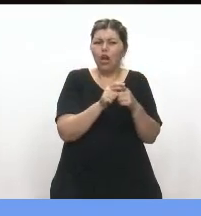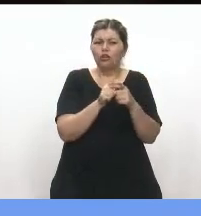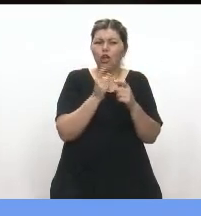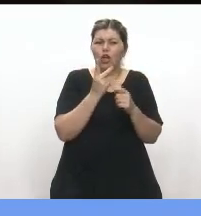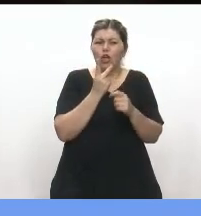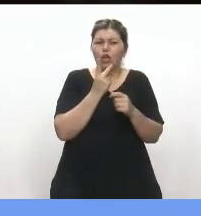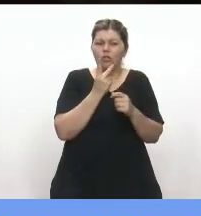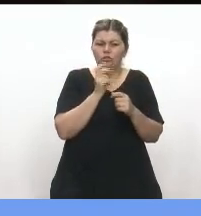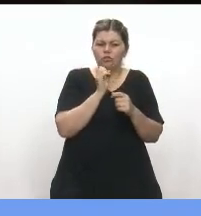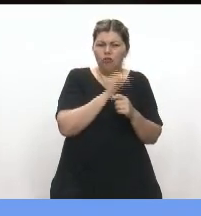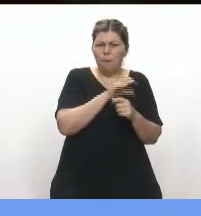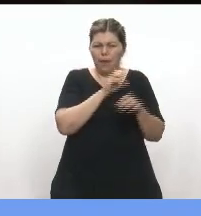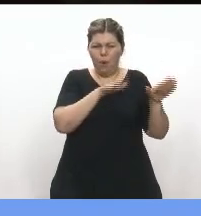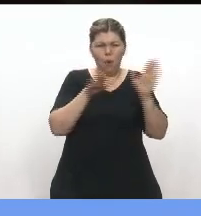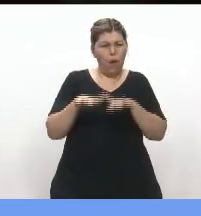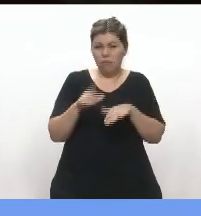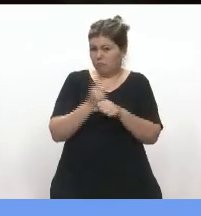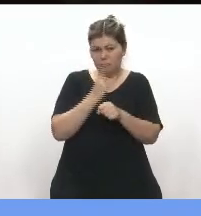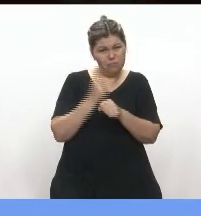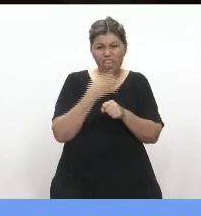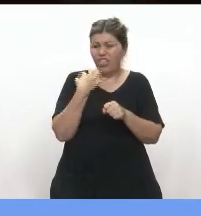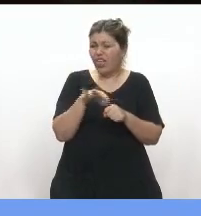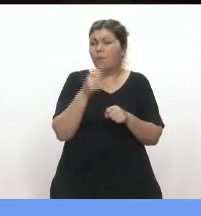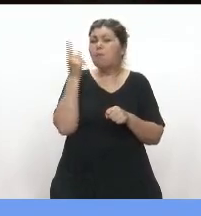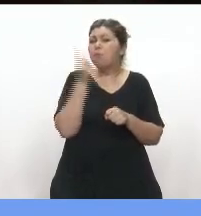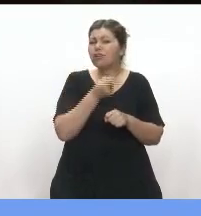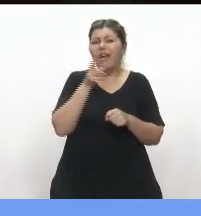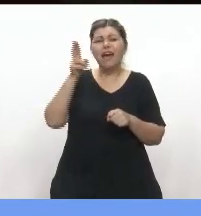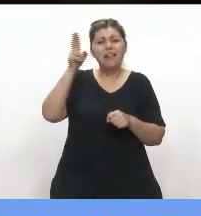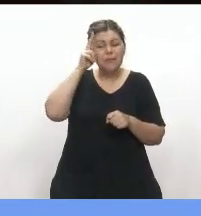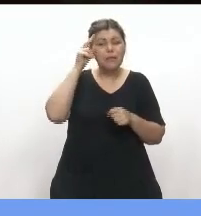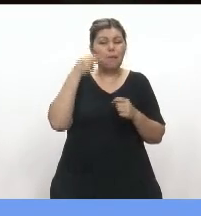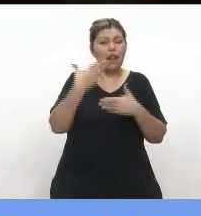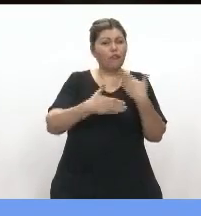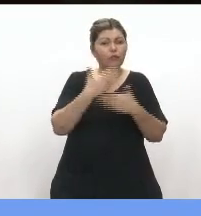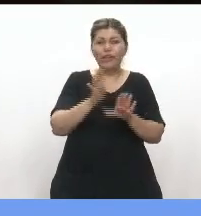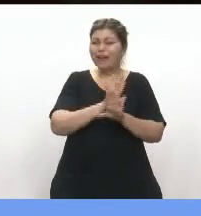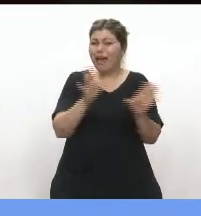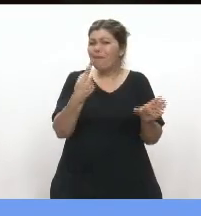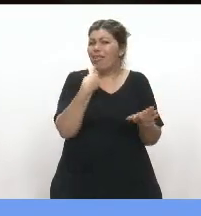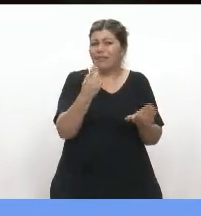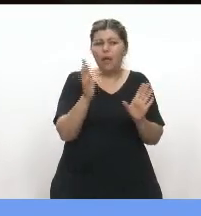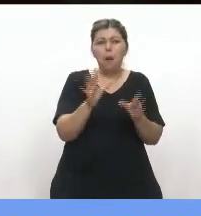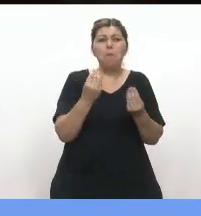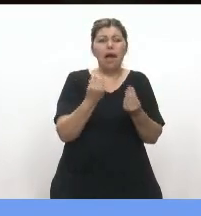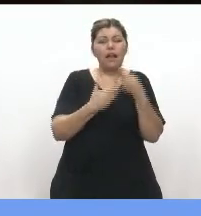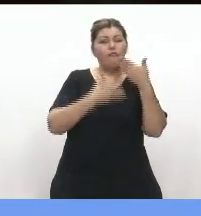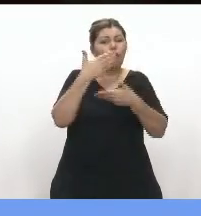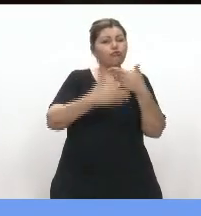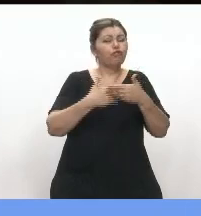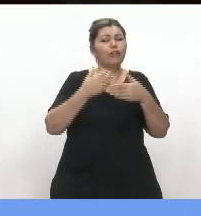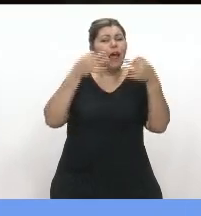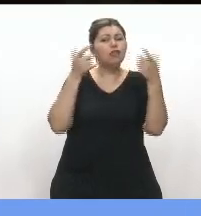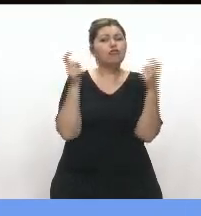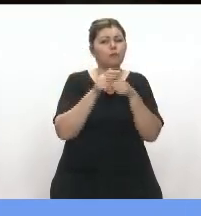No se puede hacer eso. Entonces, la proporcionalidad hay que respetarla para que pueda funcionar. Nada más que eso estamos diciendo, para que puedan funcionar verdaderamente